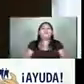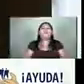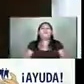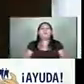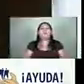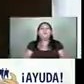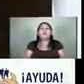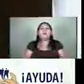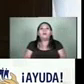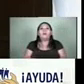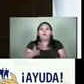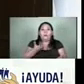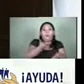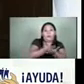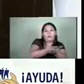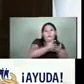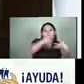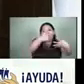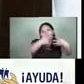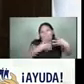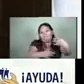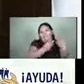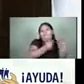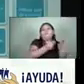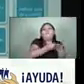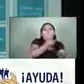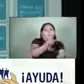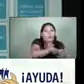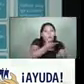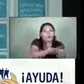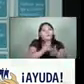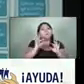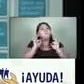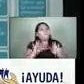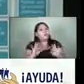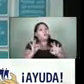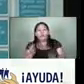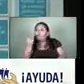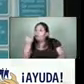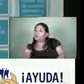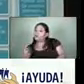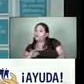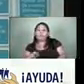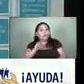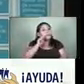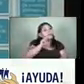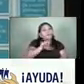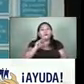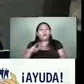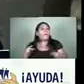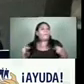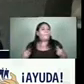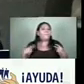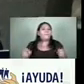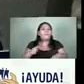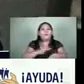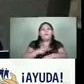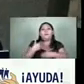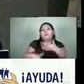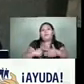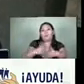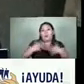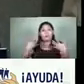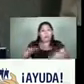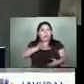políticos. Se espera que con la implementación de esta propuesta el proceso de fiscalización a los partidos políticos se agilice ya que existen